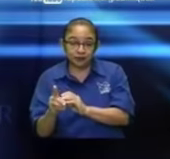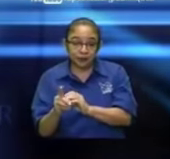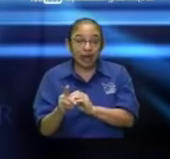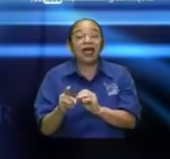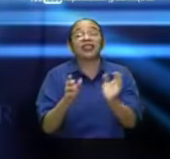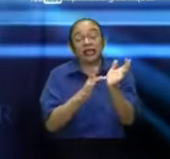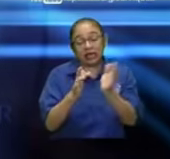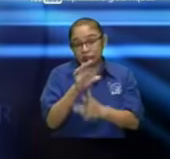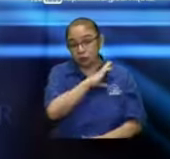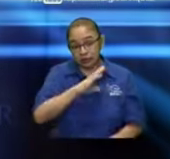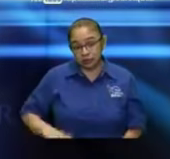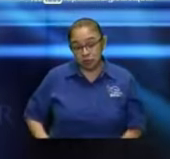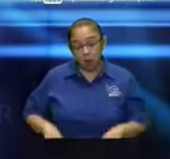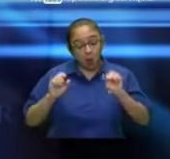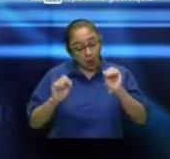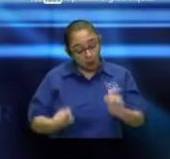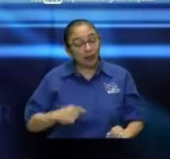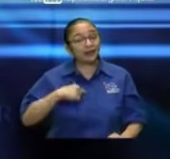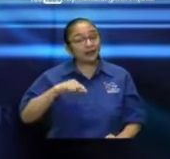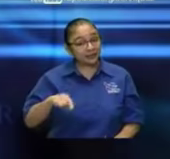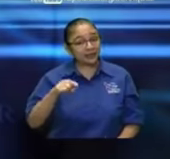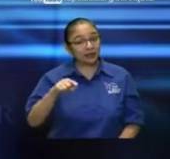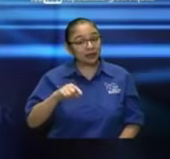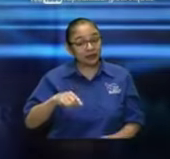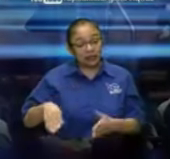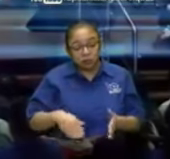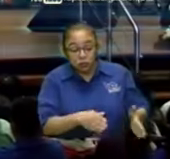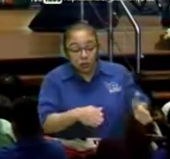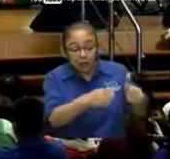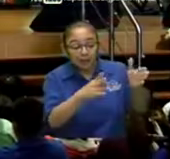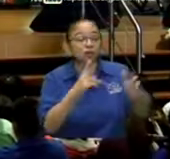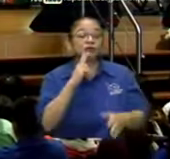ser que sea un camino verdadero,